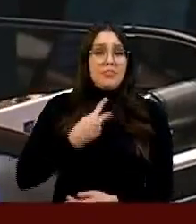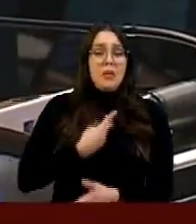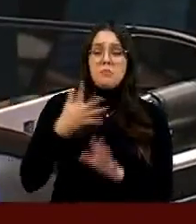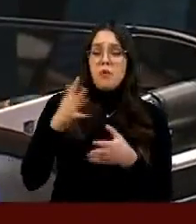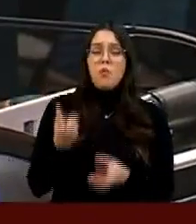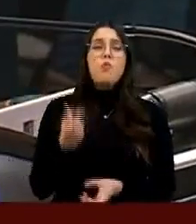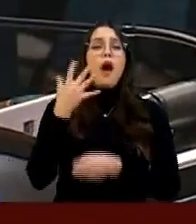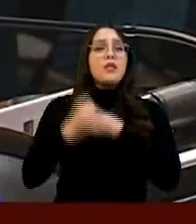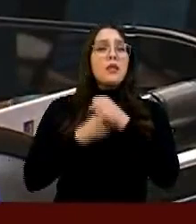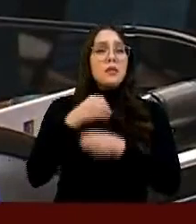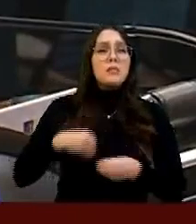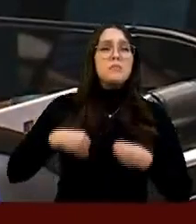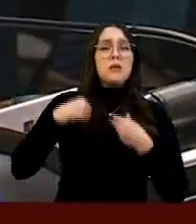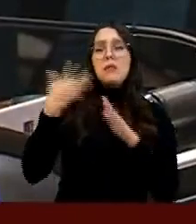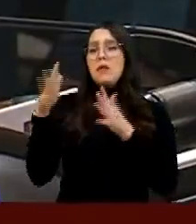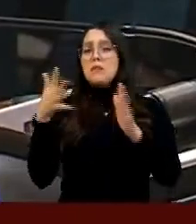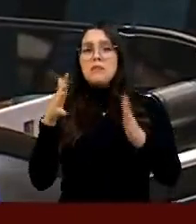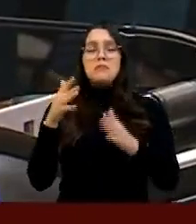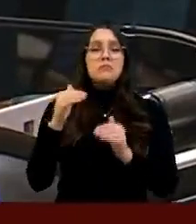años.